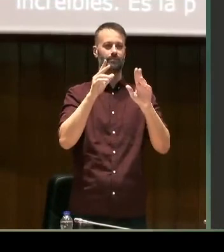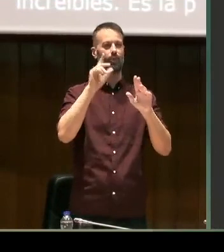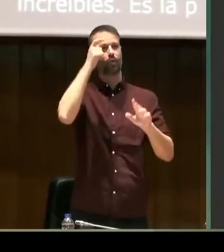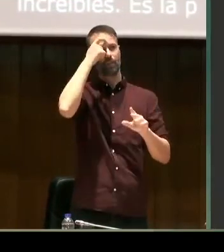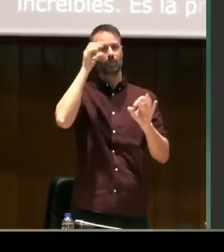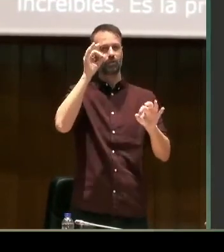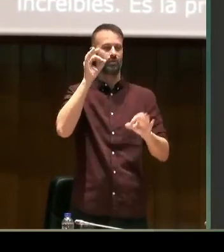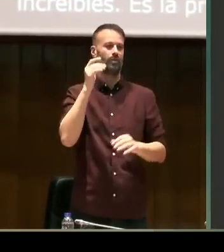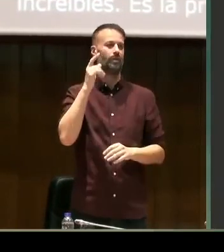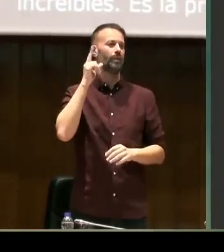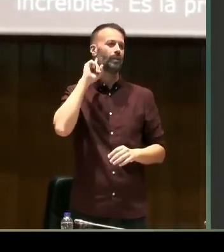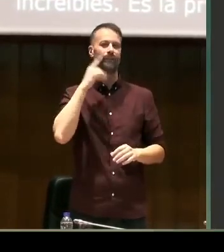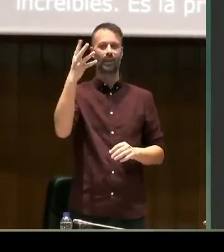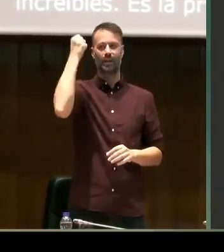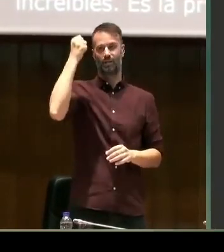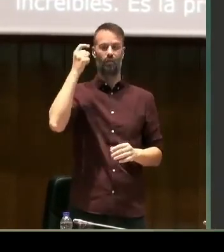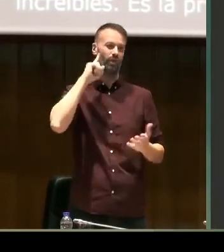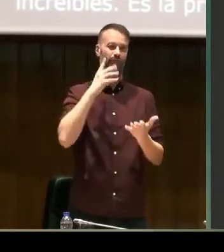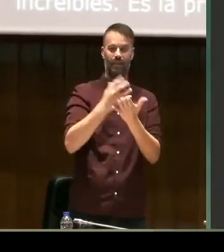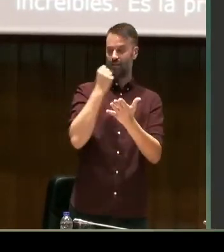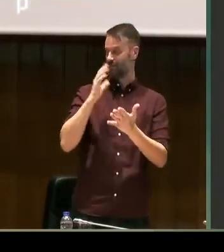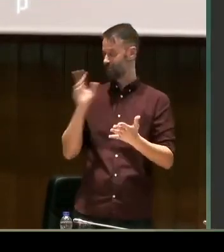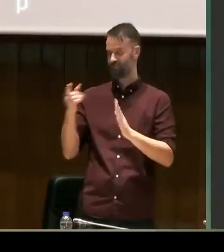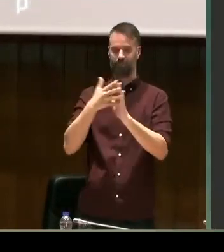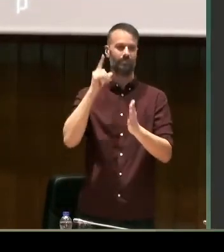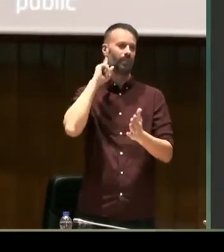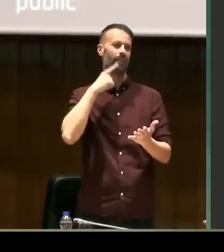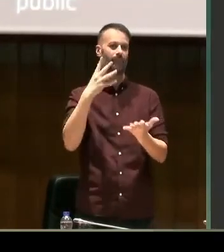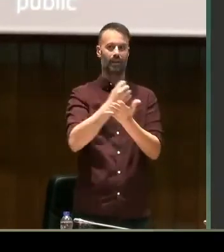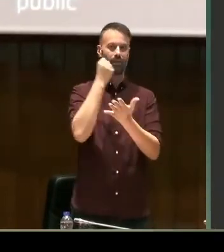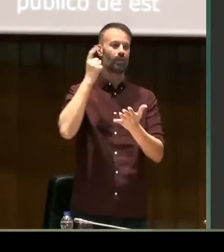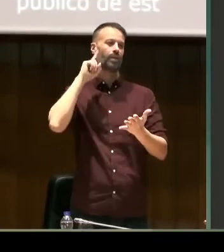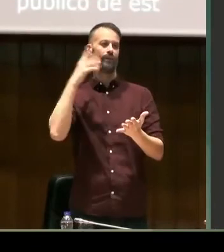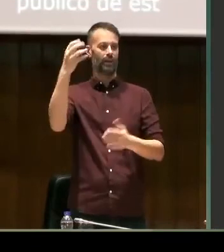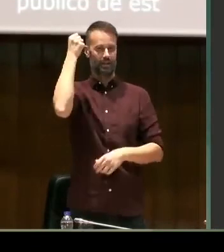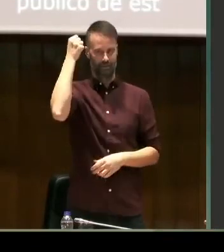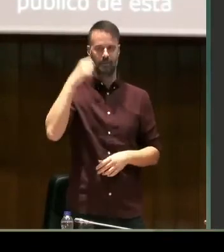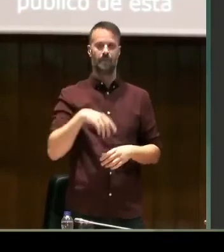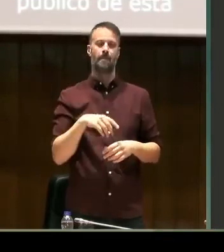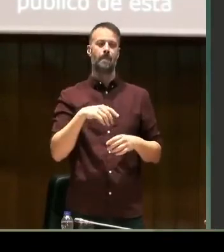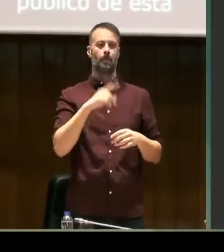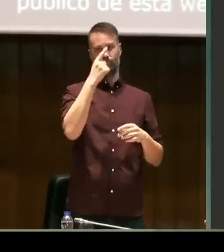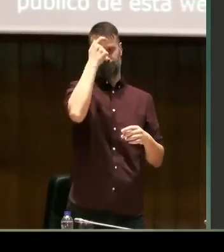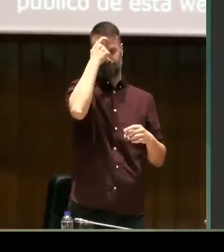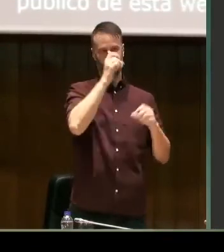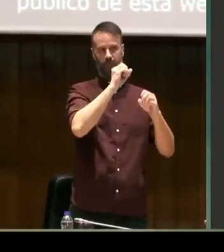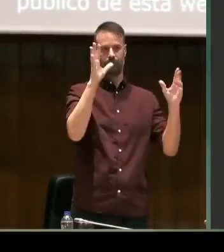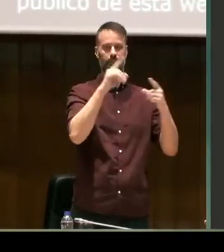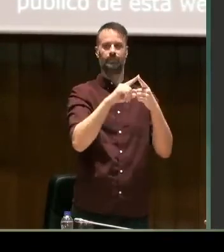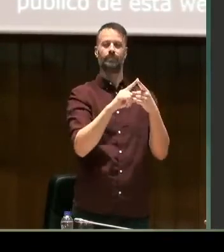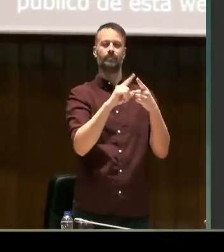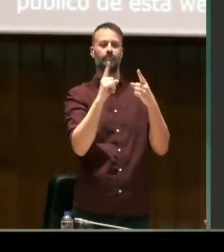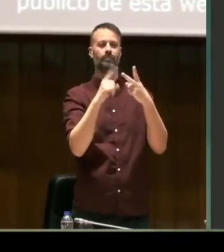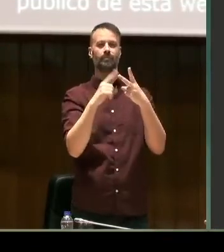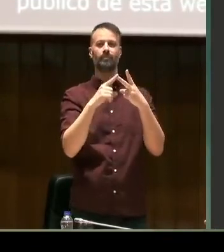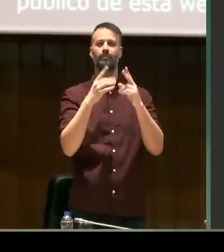4 ámbitos. Primero hablaré del concepto de Deaf Game, que ha asignado María Jesús,